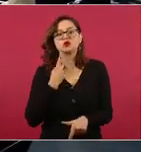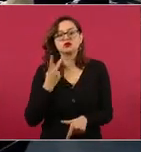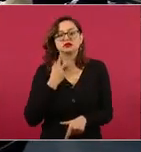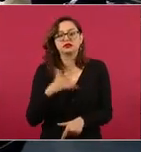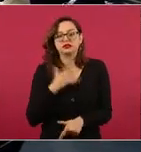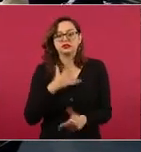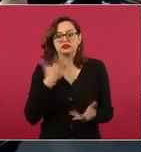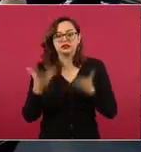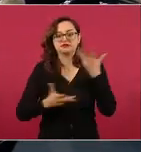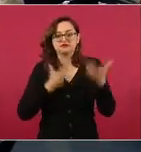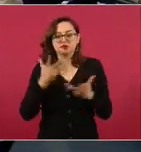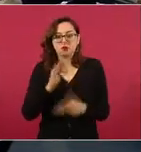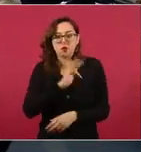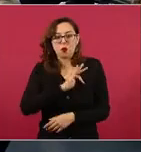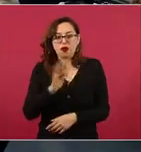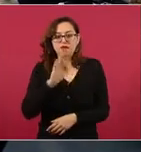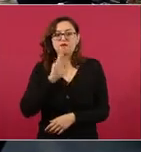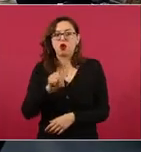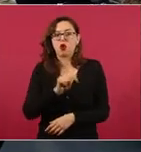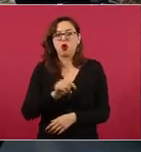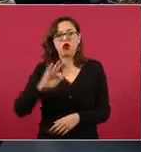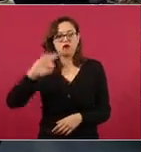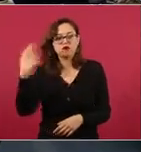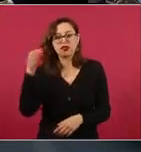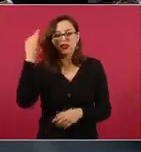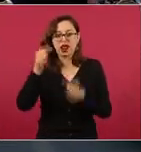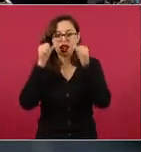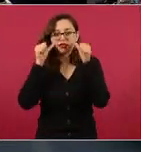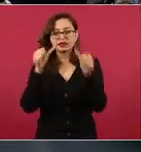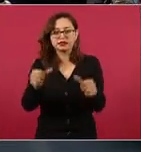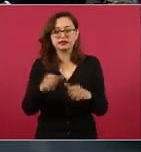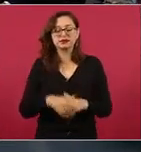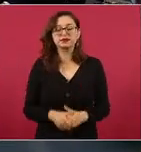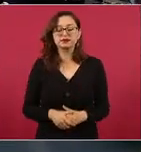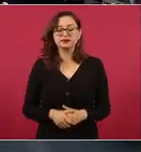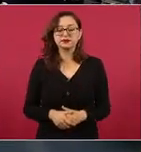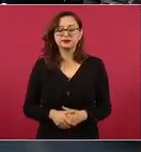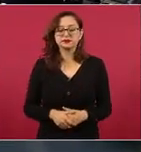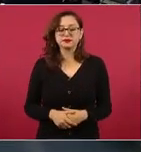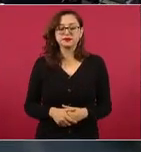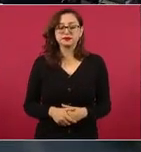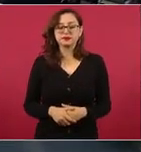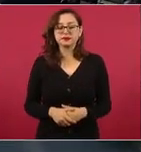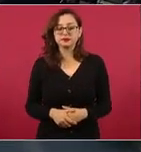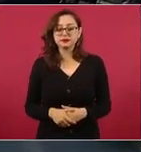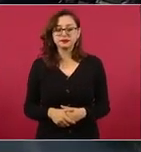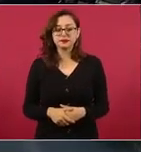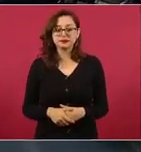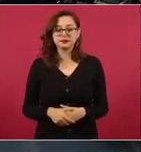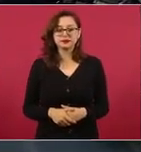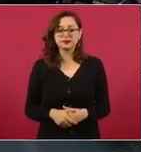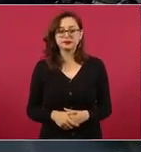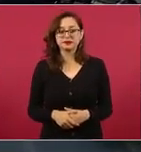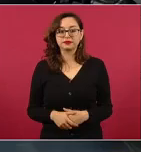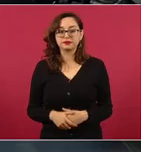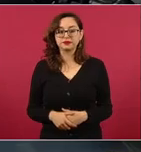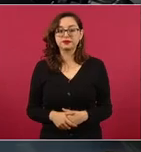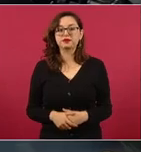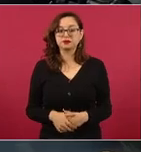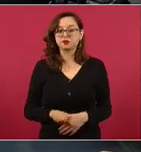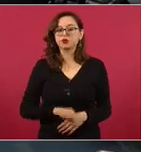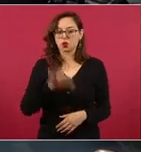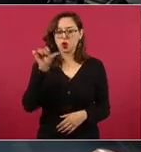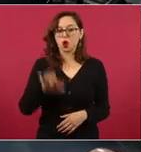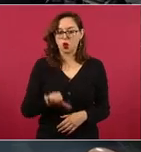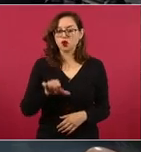caso. Sí. ¿Y cómo van las pruebas en Dos Bocas? ahora mismo. Y